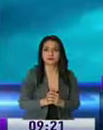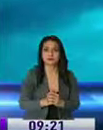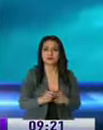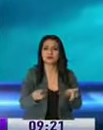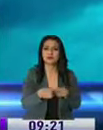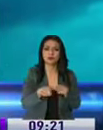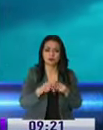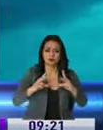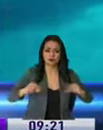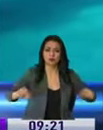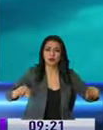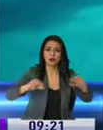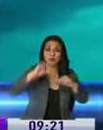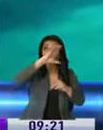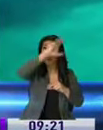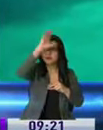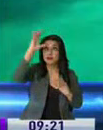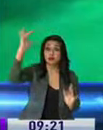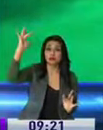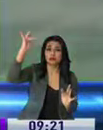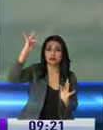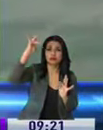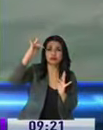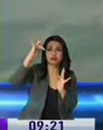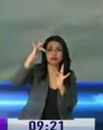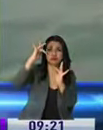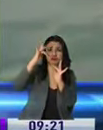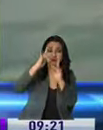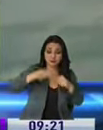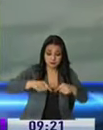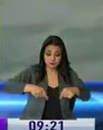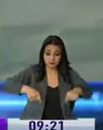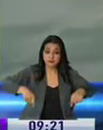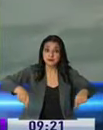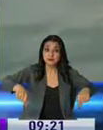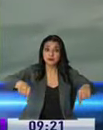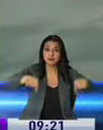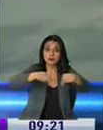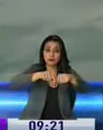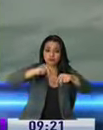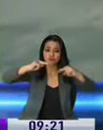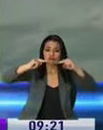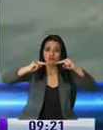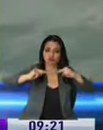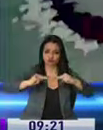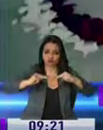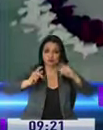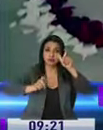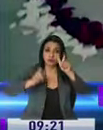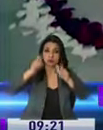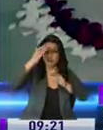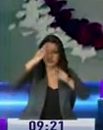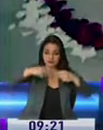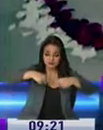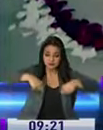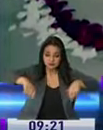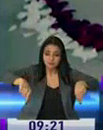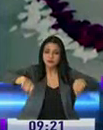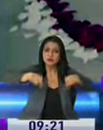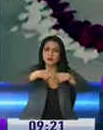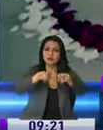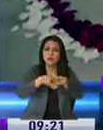madre tierra y el cielo cuando al momento que se la acuesta en el círculo. Y como todo el mundo sabemos que el círculo